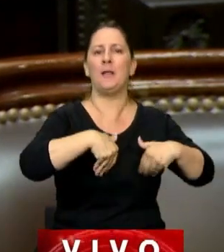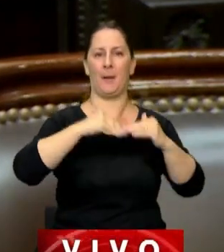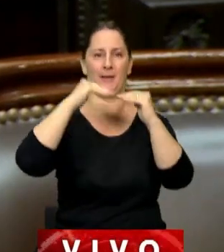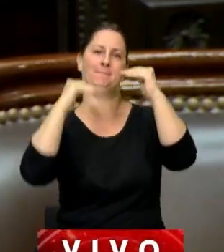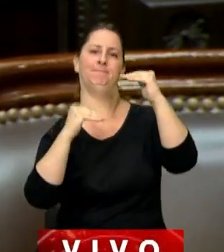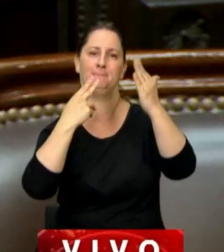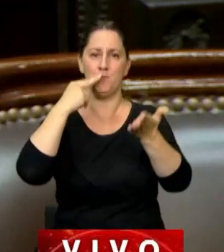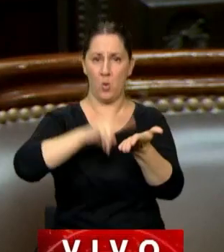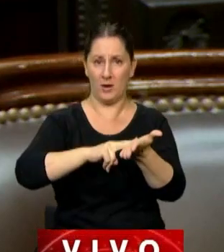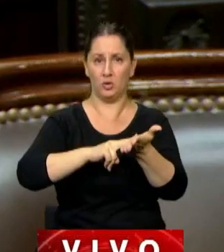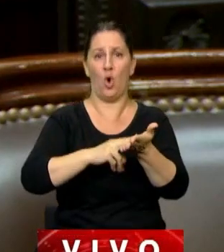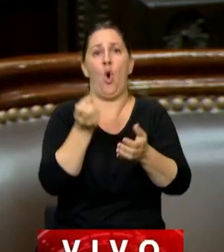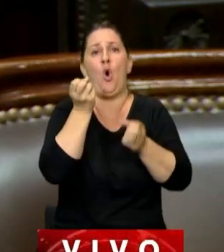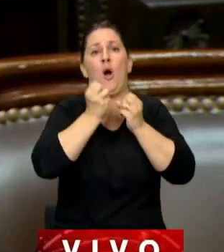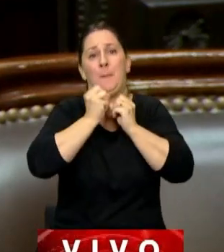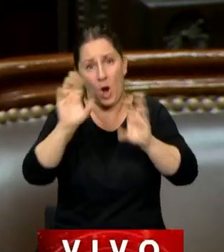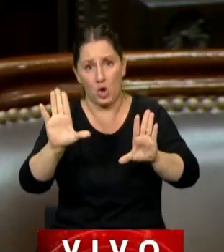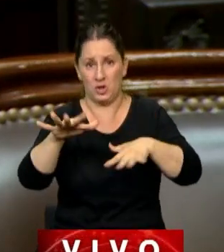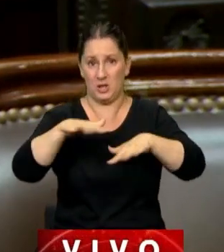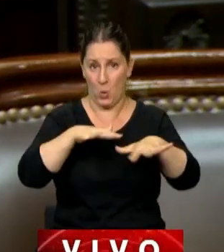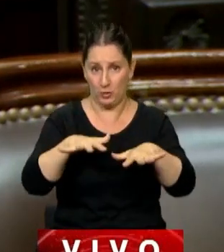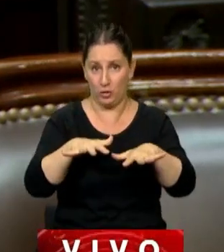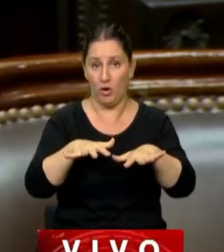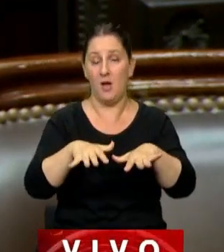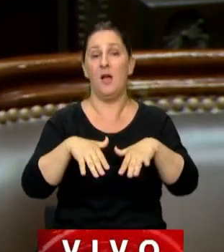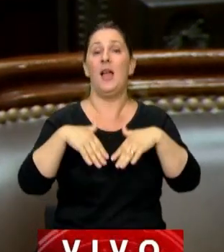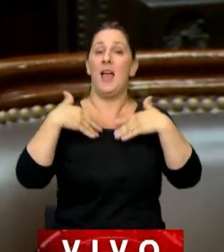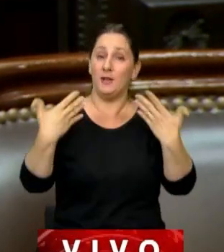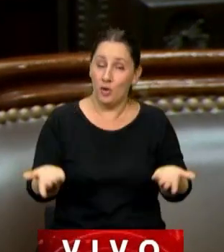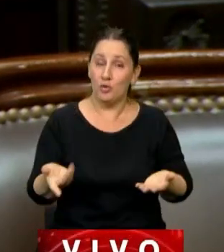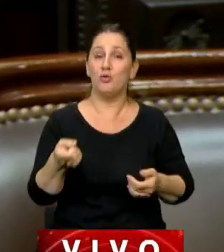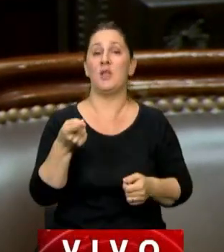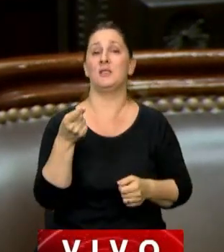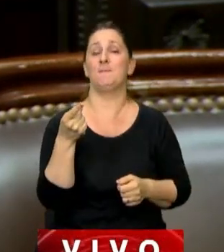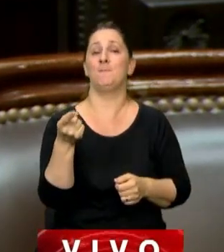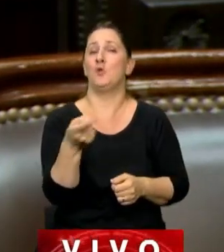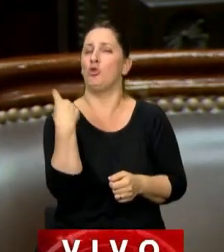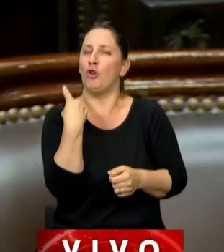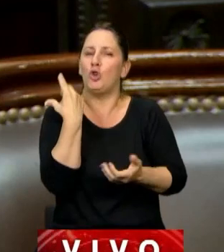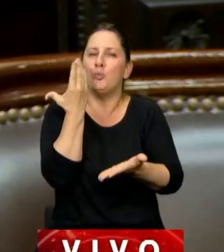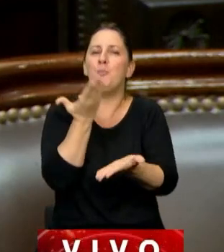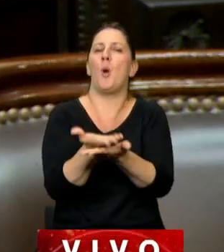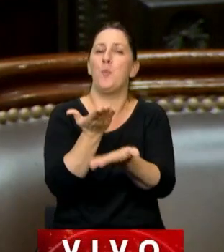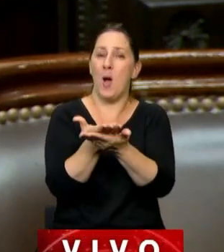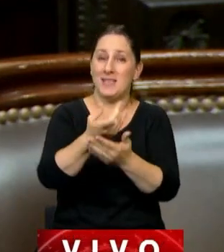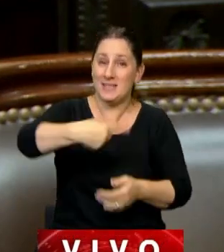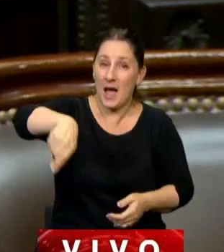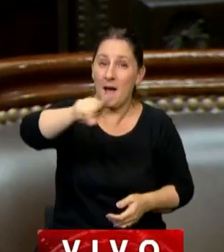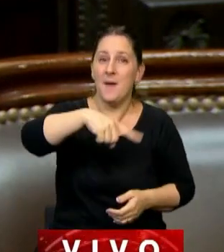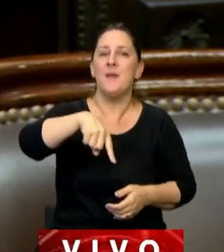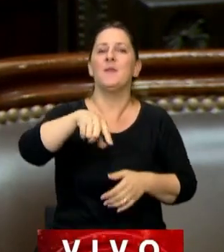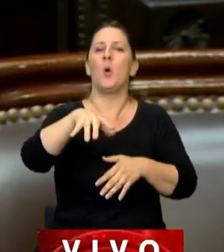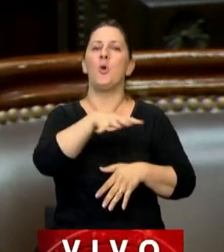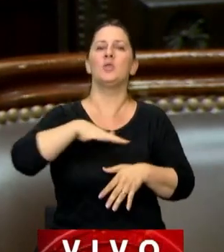en el impuesto o las terminan agravando. Por eso, en realidad, lo que estamos proponiendo es que la